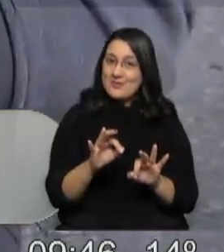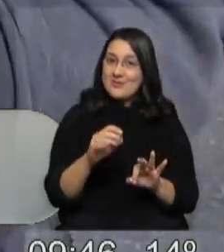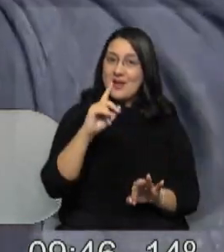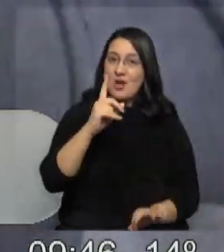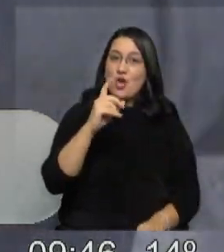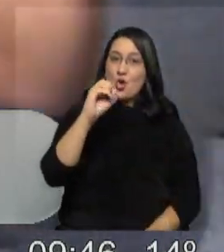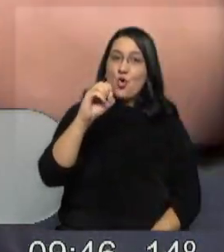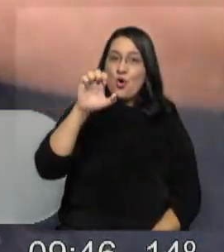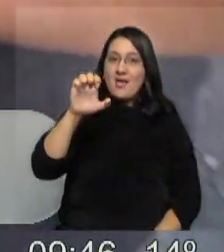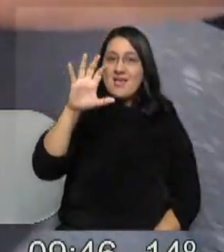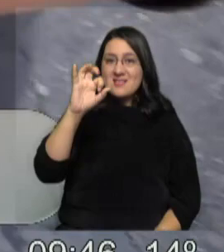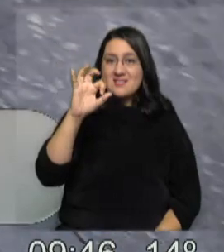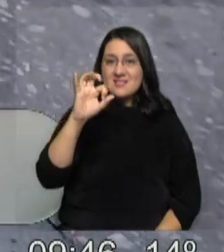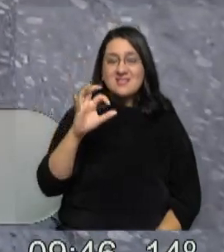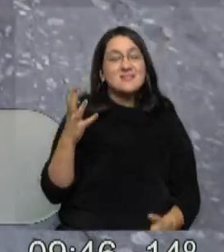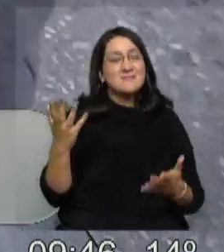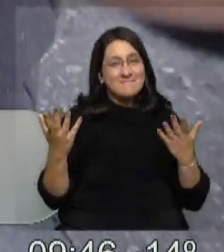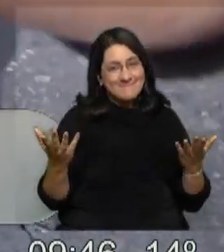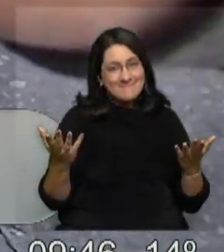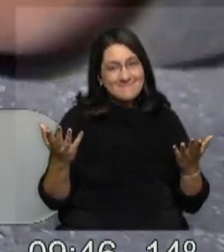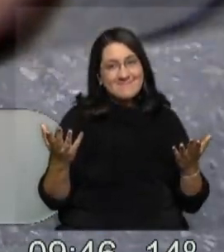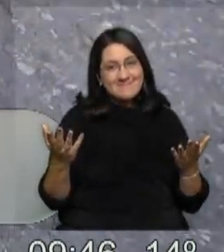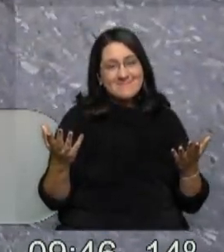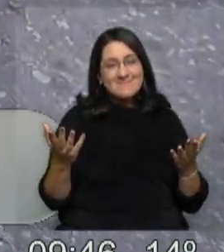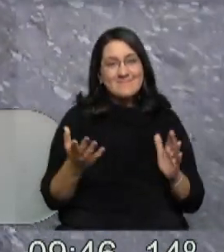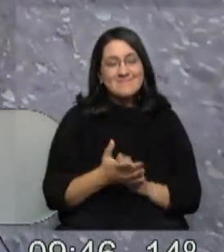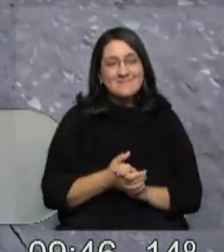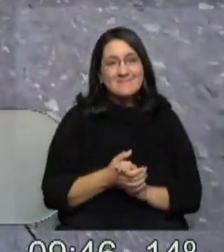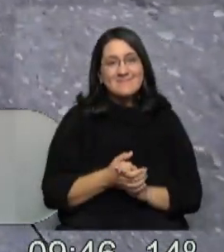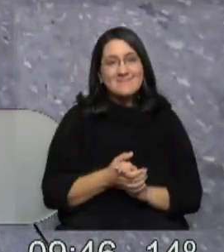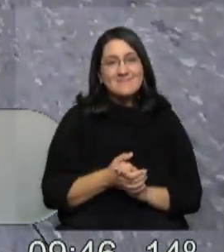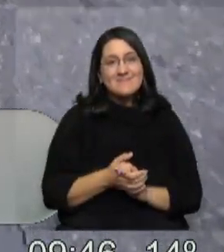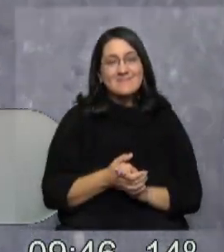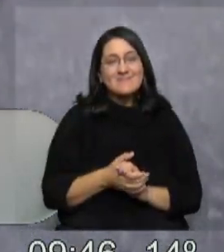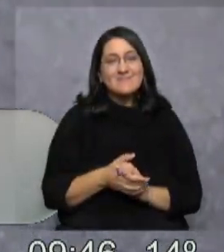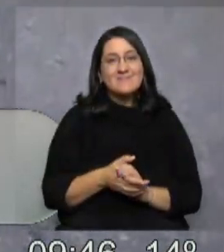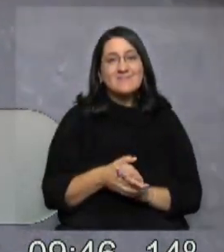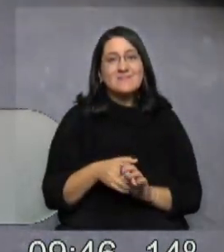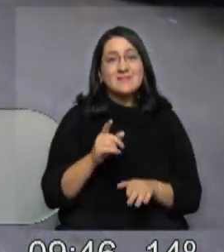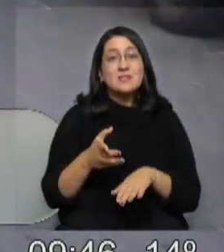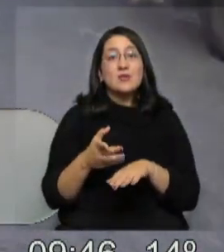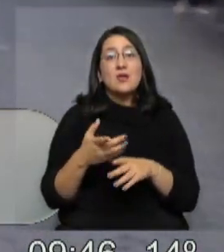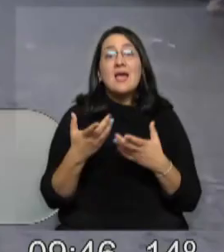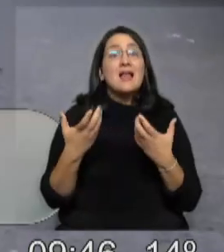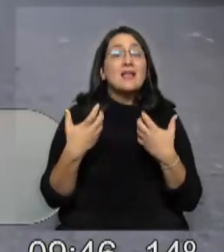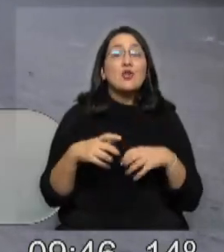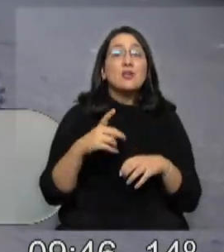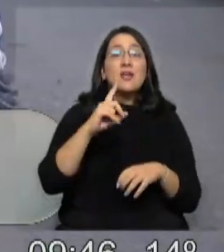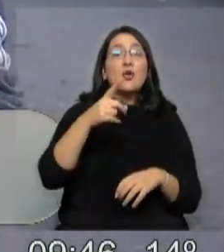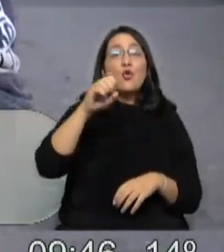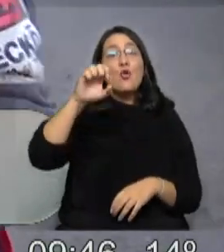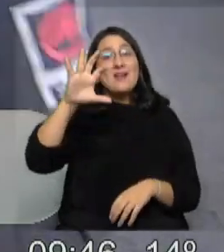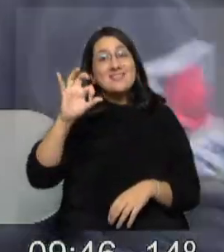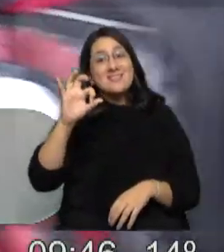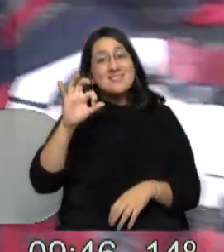Goes. Del Goes. Atlético Goes. Del Goes, claro. El Goes. Y el que no quiera Goes, previo al Día de la Madre, el que no quiera Goes, no quiera la madre. Mirá